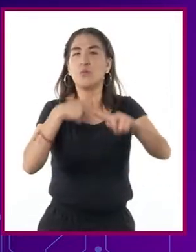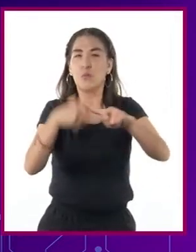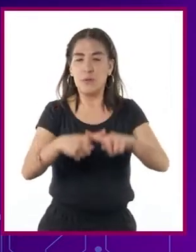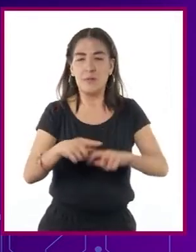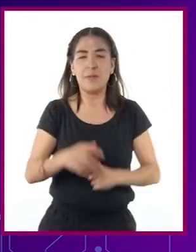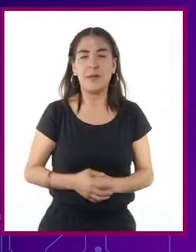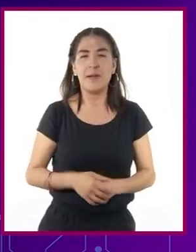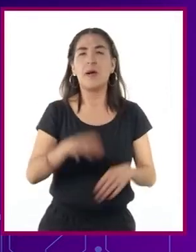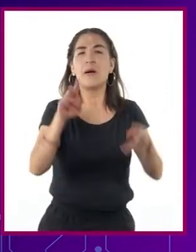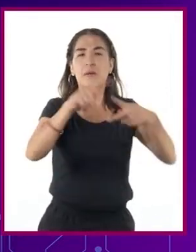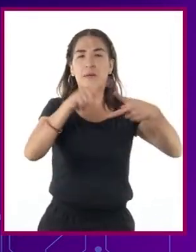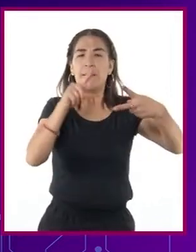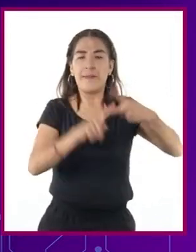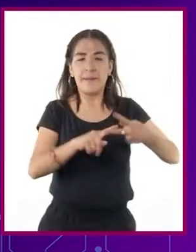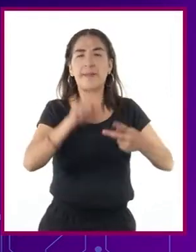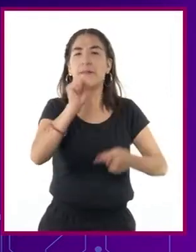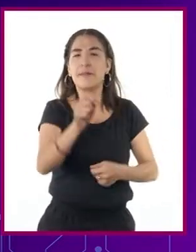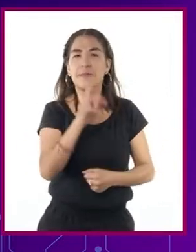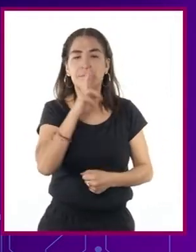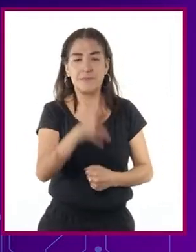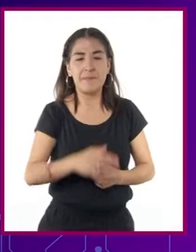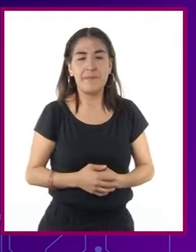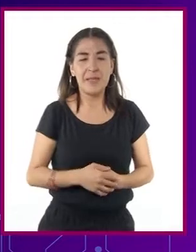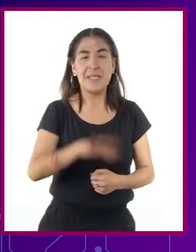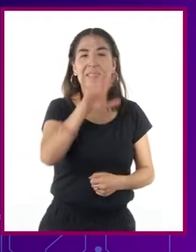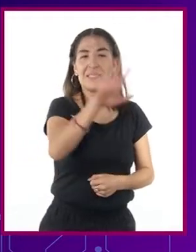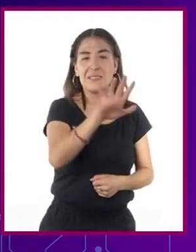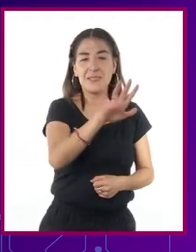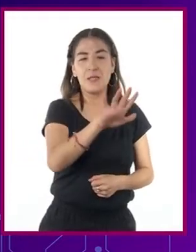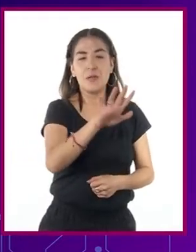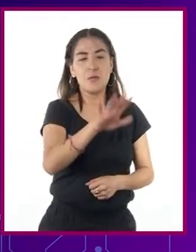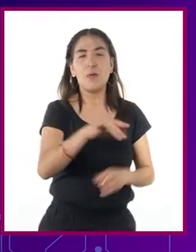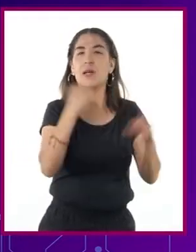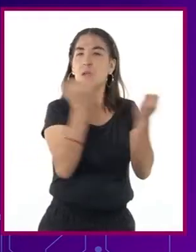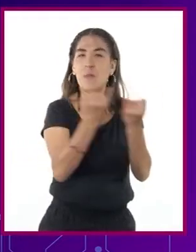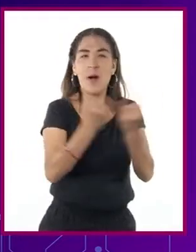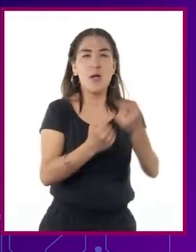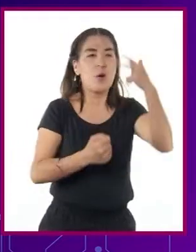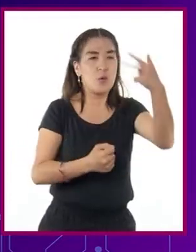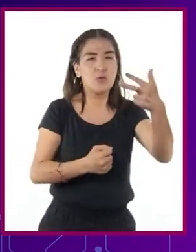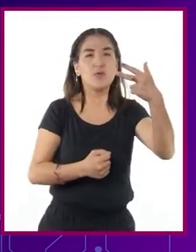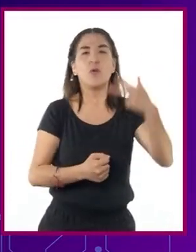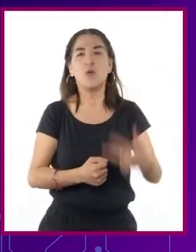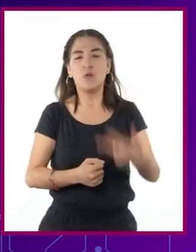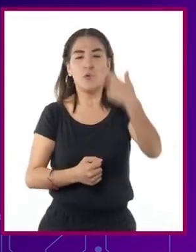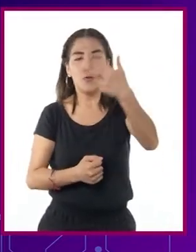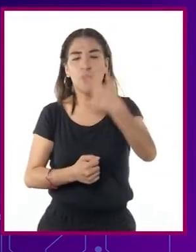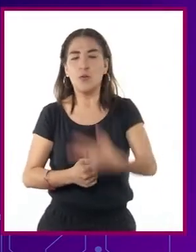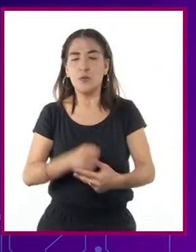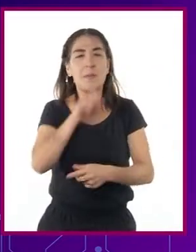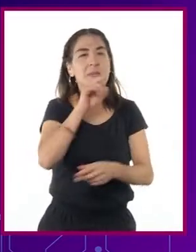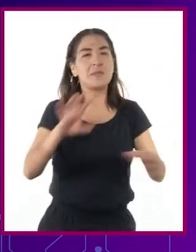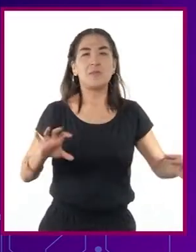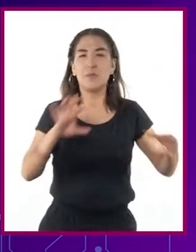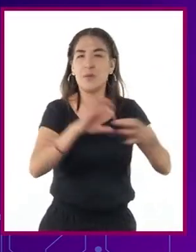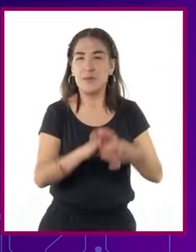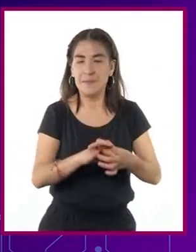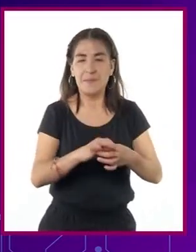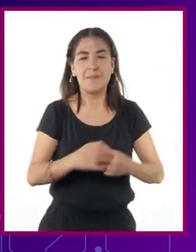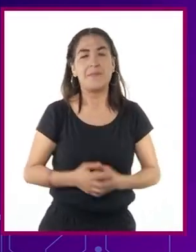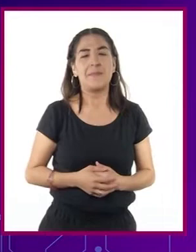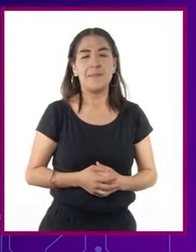dividendo entre un factor del divisor, tenemos 5 cocientes indicados multiplicados entre sí de 8 entre